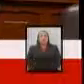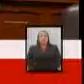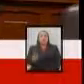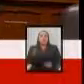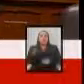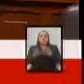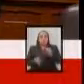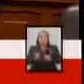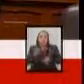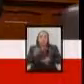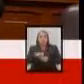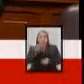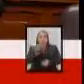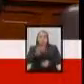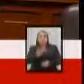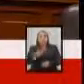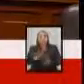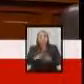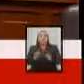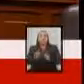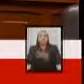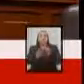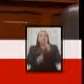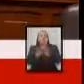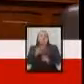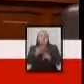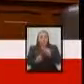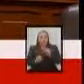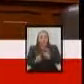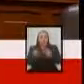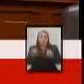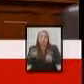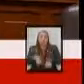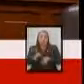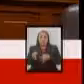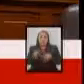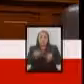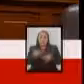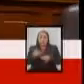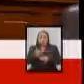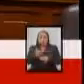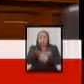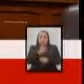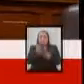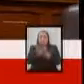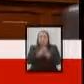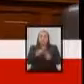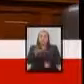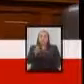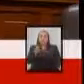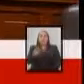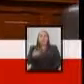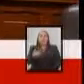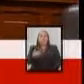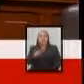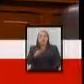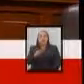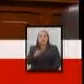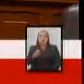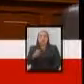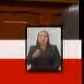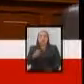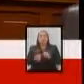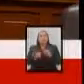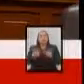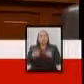jurídica, presidente, pero con algunas modificaciones, como muy bien lo ha afirmado el colega Negreiro. Y las modificaciones